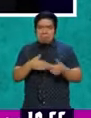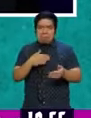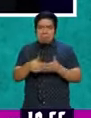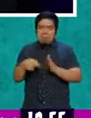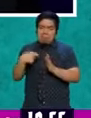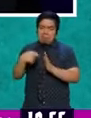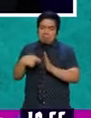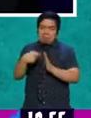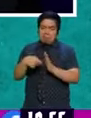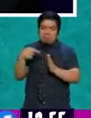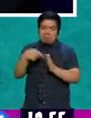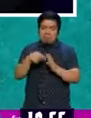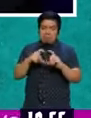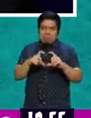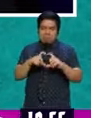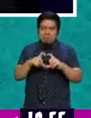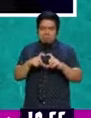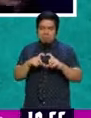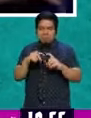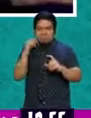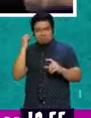el disco? Sí.